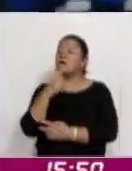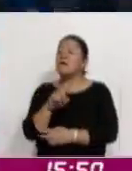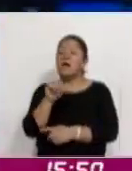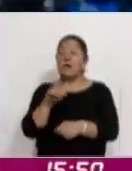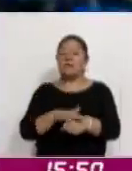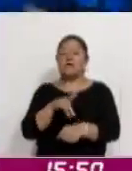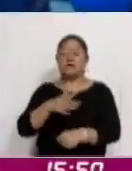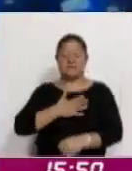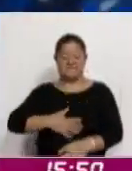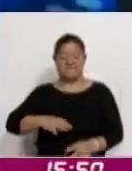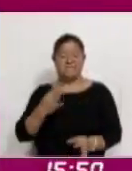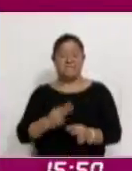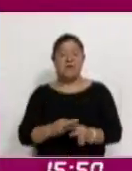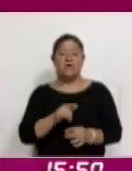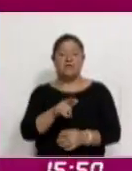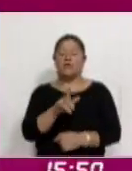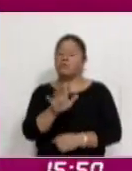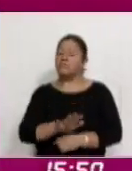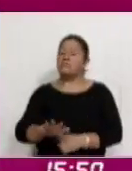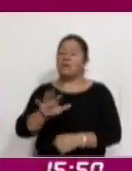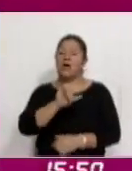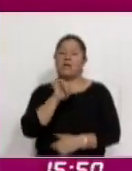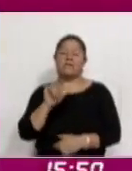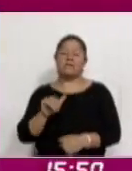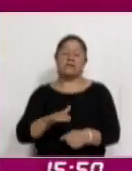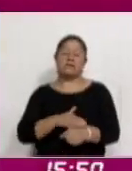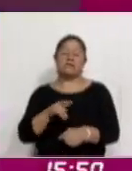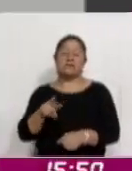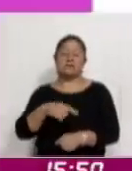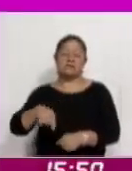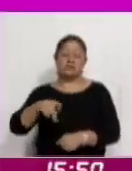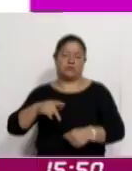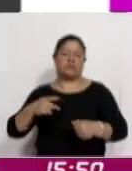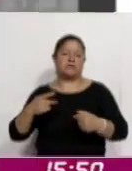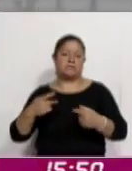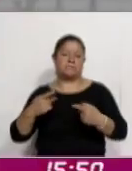administración fraudulenta en perjuicio de la administración pública.